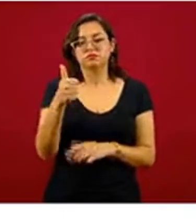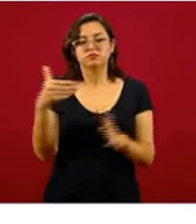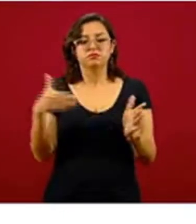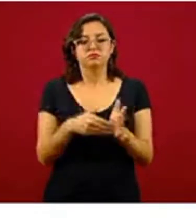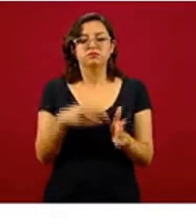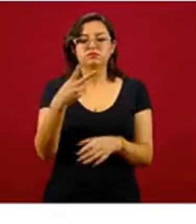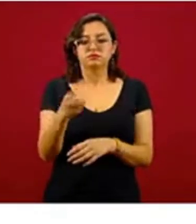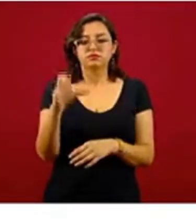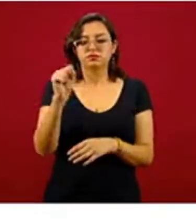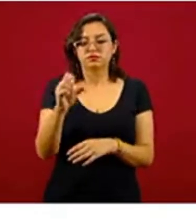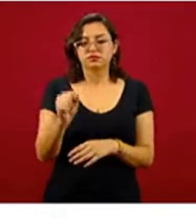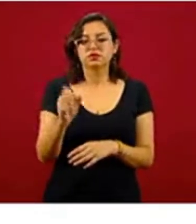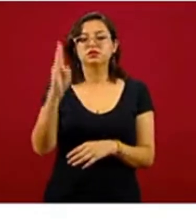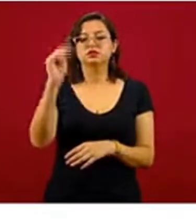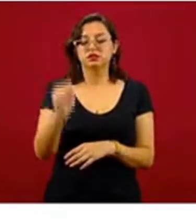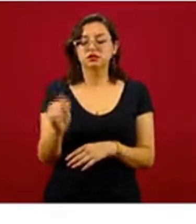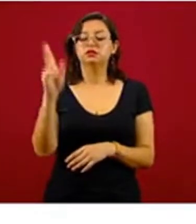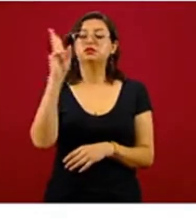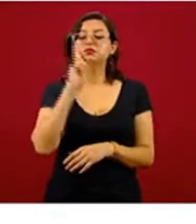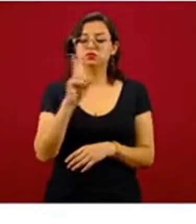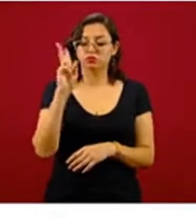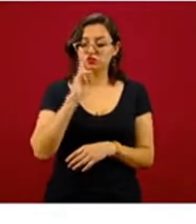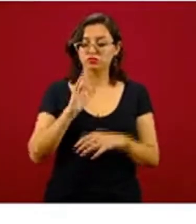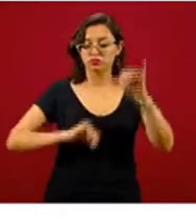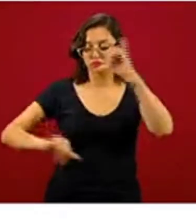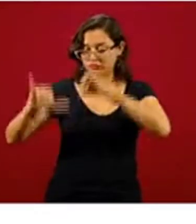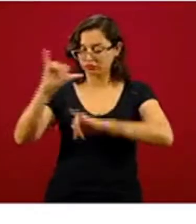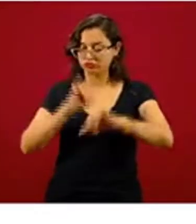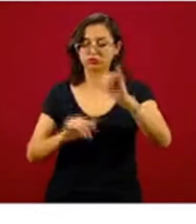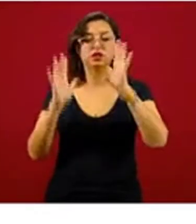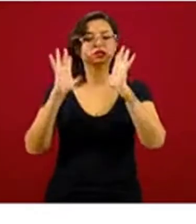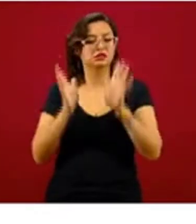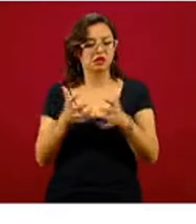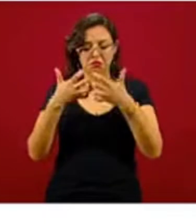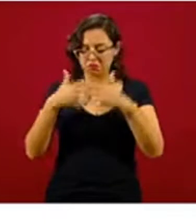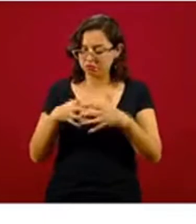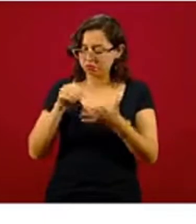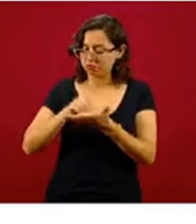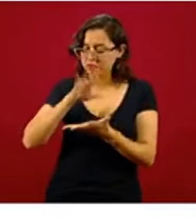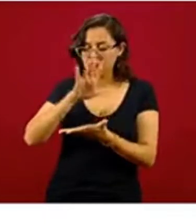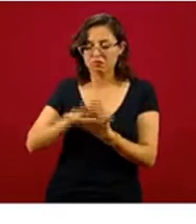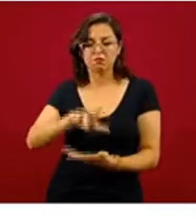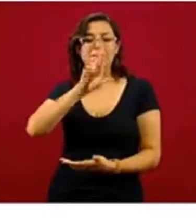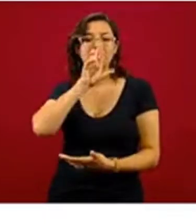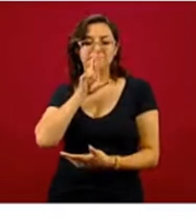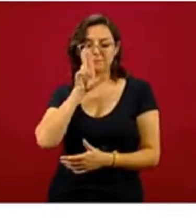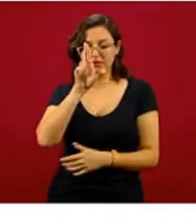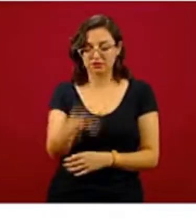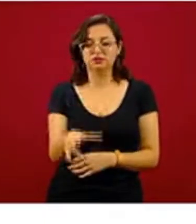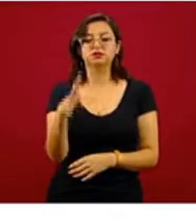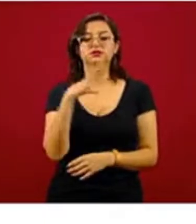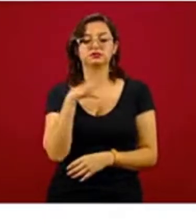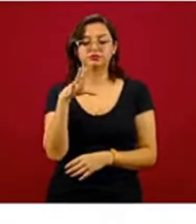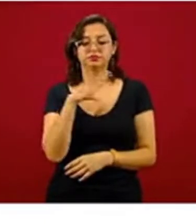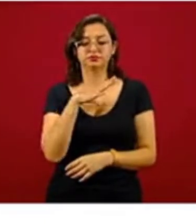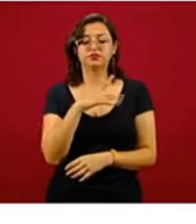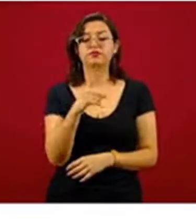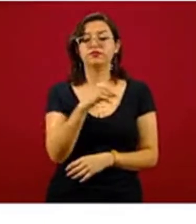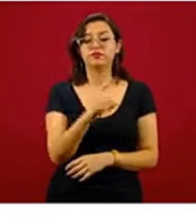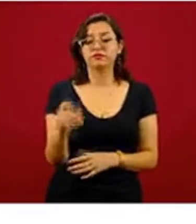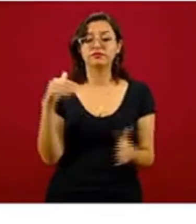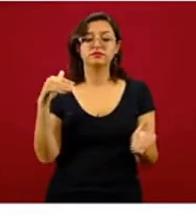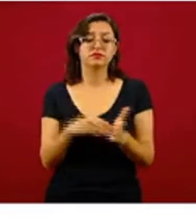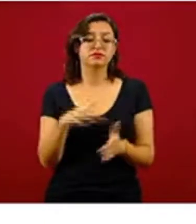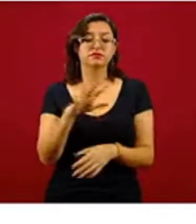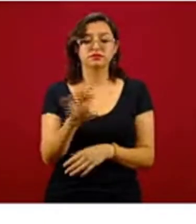176,269 las pruebas que han sido ya procesadas y por lo tanto tenemos un resultado como tal. De estas,